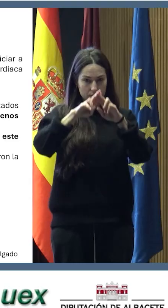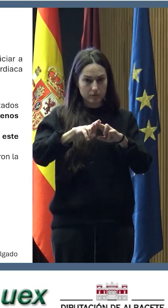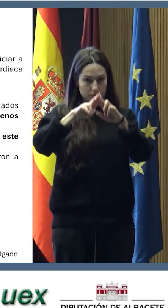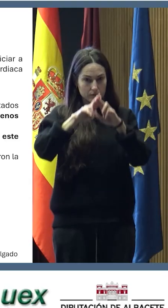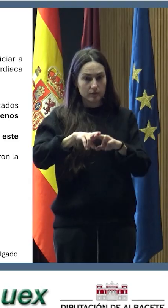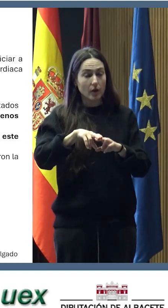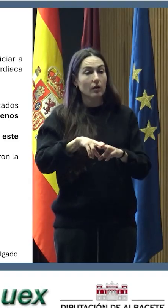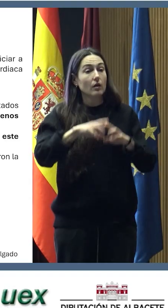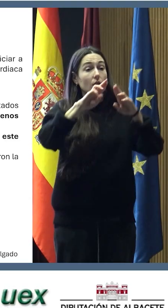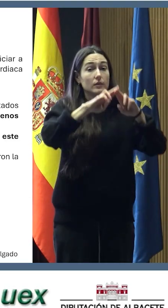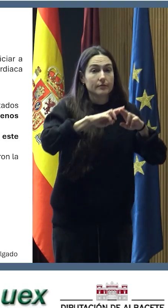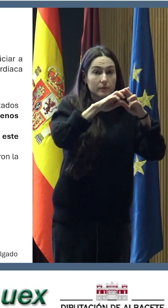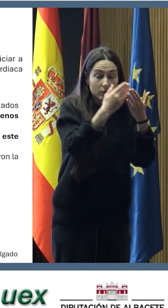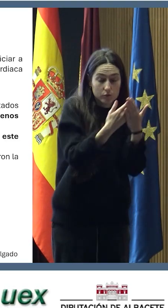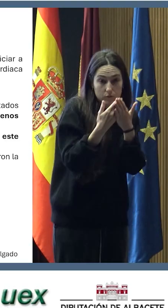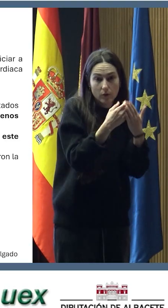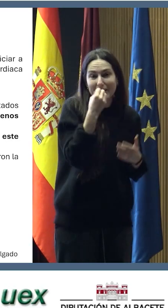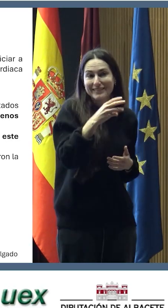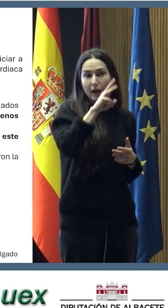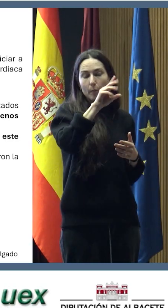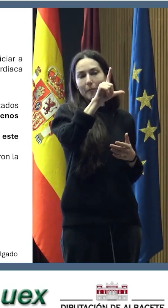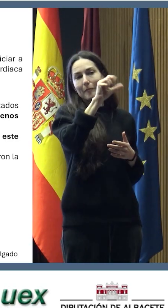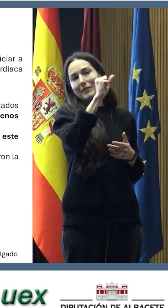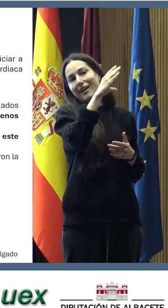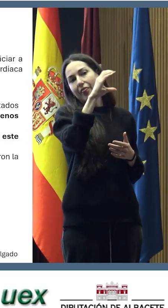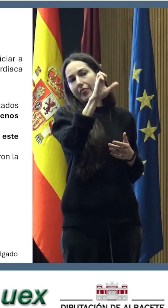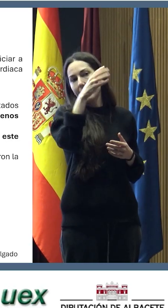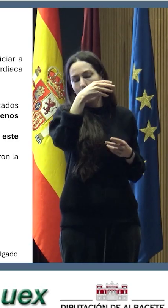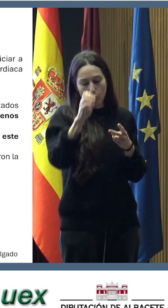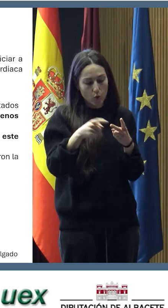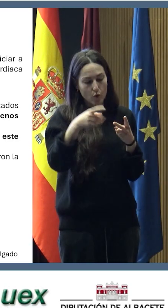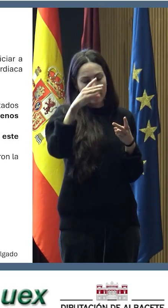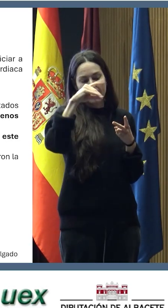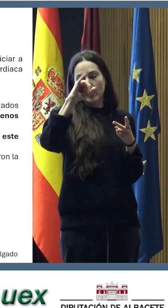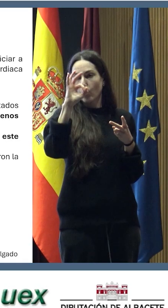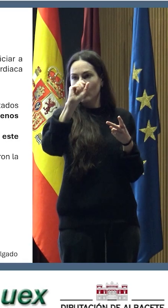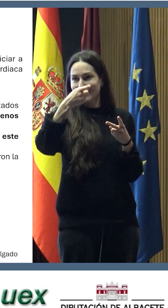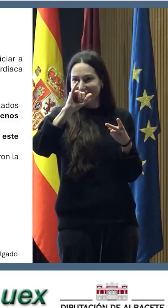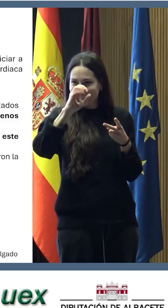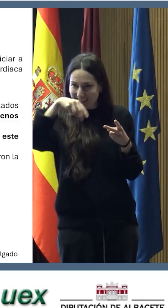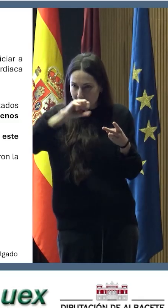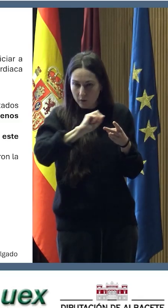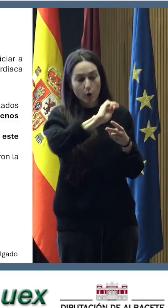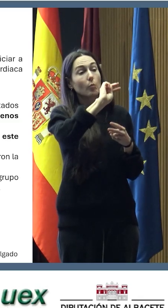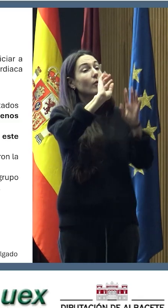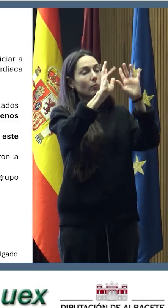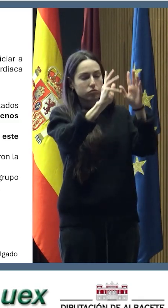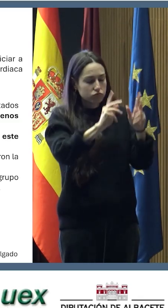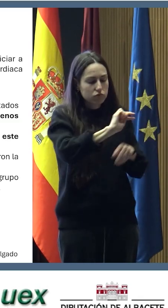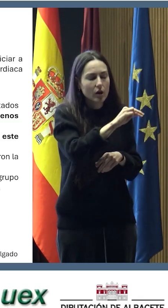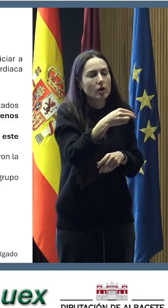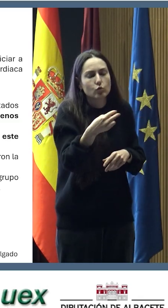ido el estudio con el placebo, digoxina, etcétera. Y bueno,